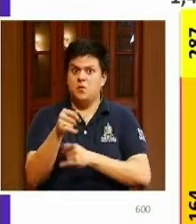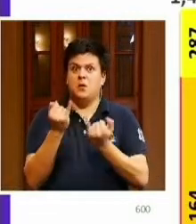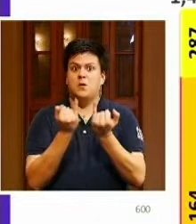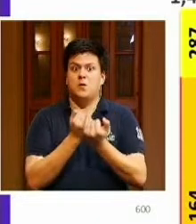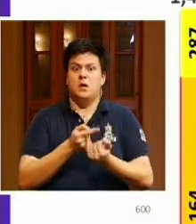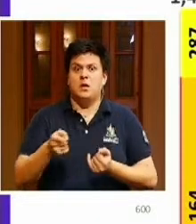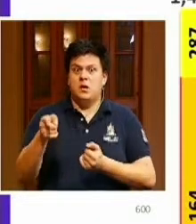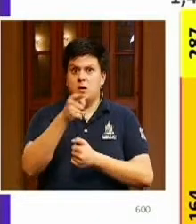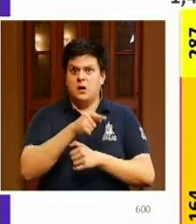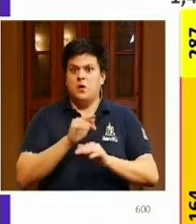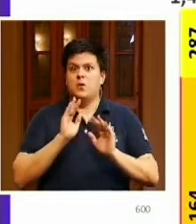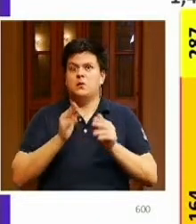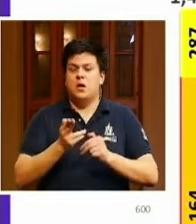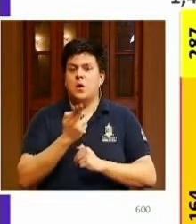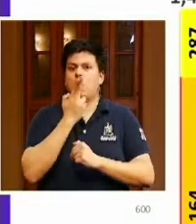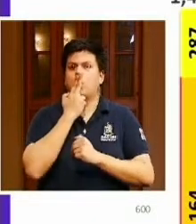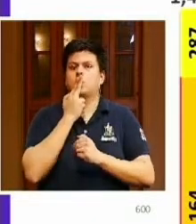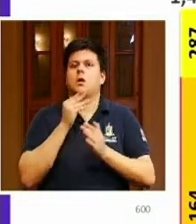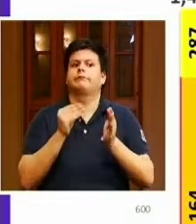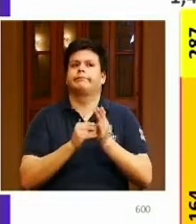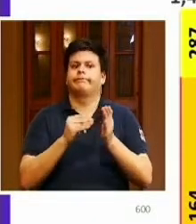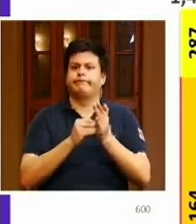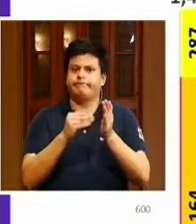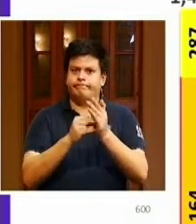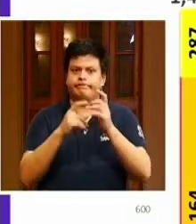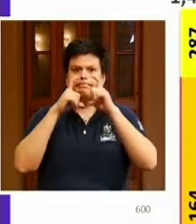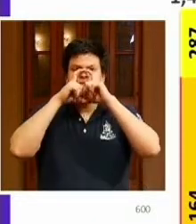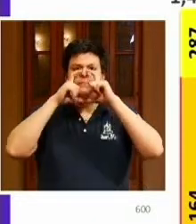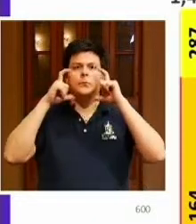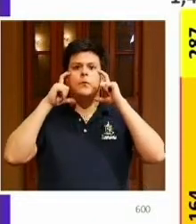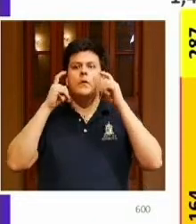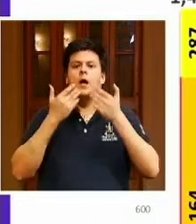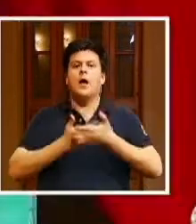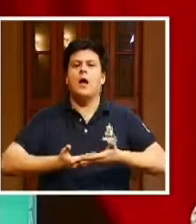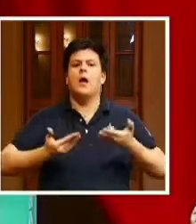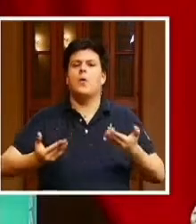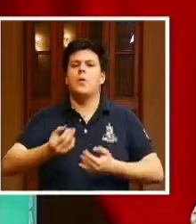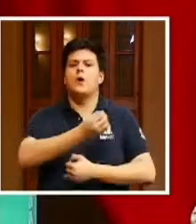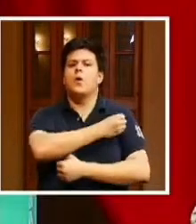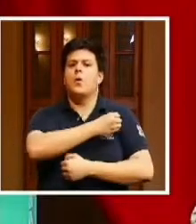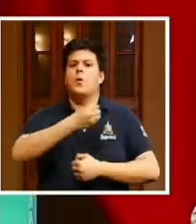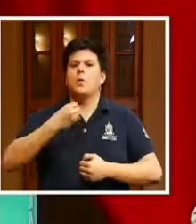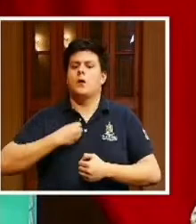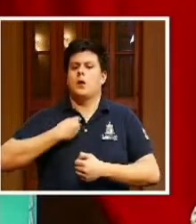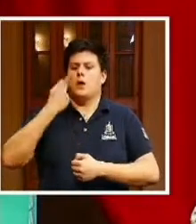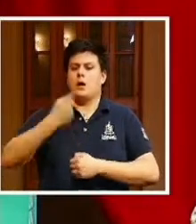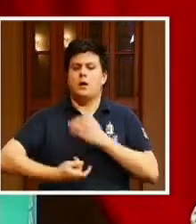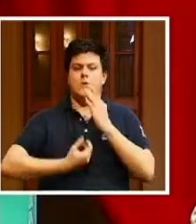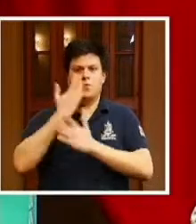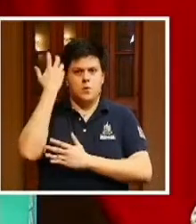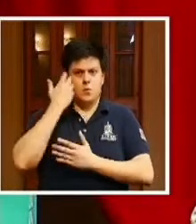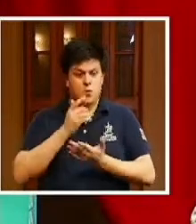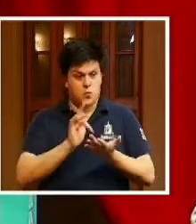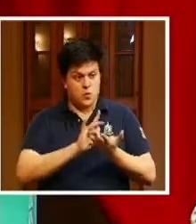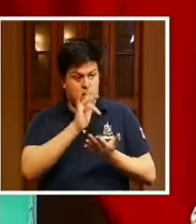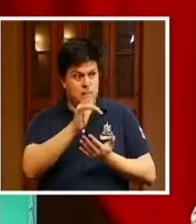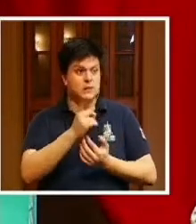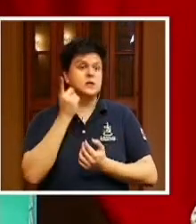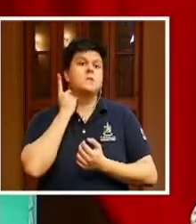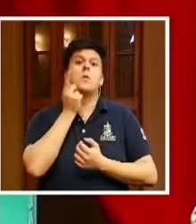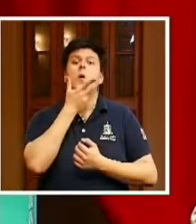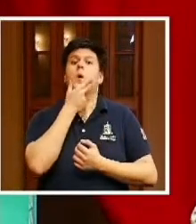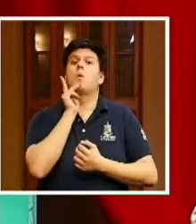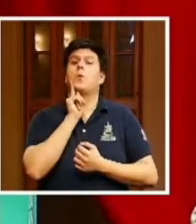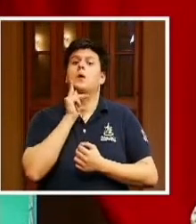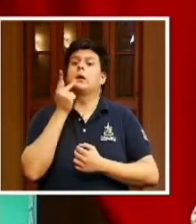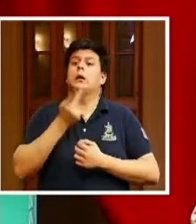siguen todos con el cubrebocas, porque hoy es obligación en Nuevo León y gracias a los diputados y diputadas de